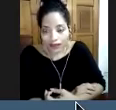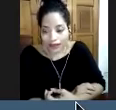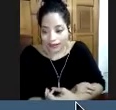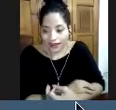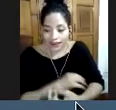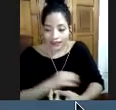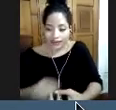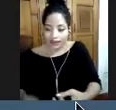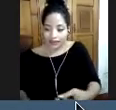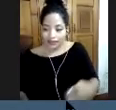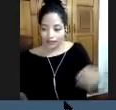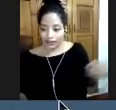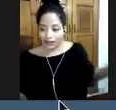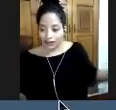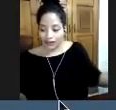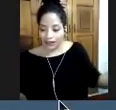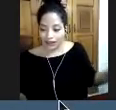Muchas gracias, Ixa.